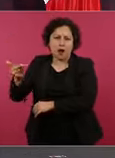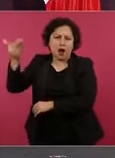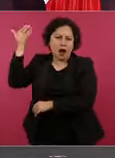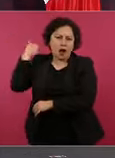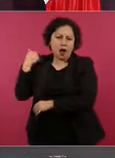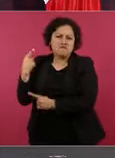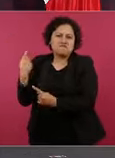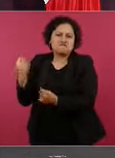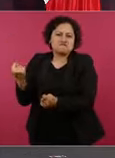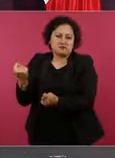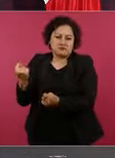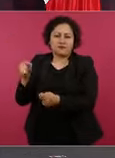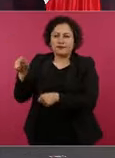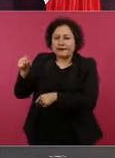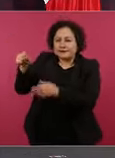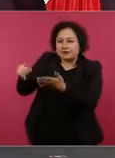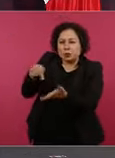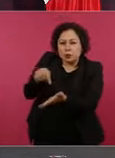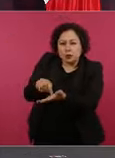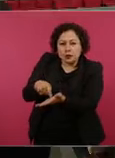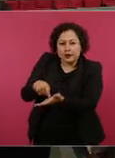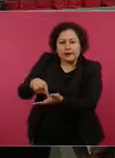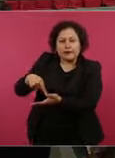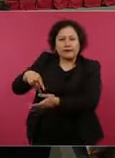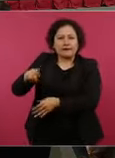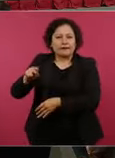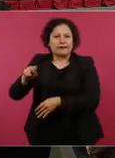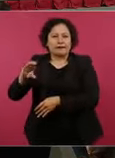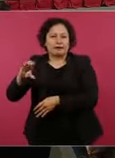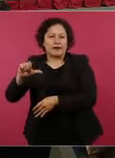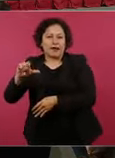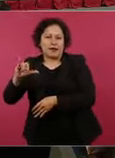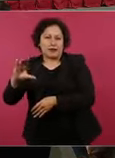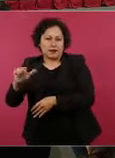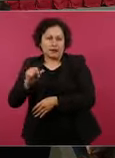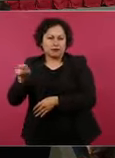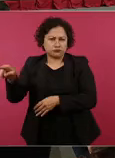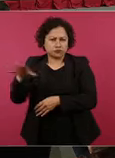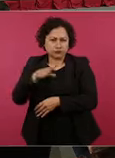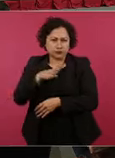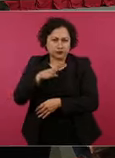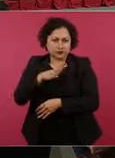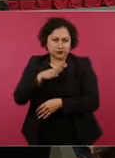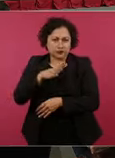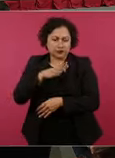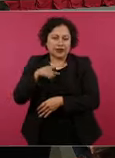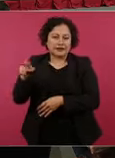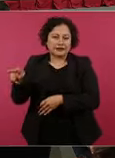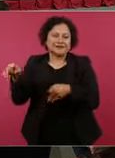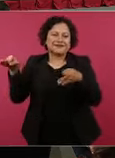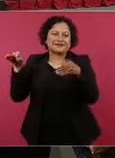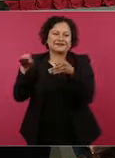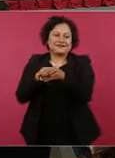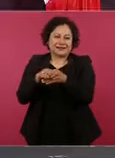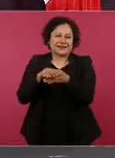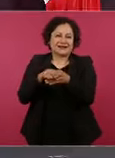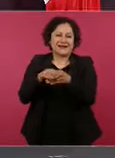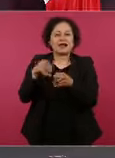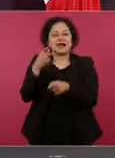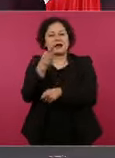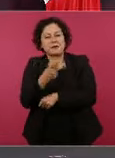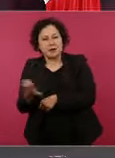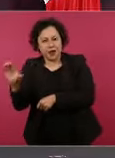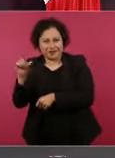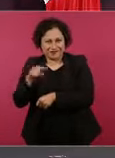Calica, aquí aquí en Playa del Carmen, que es